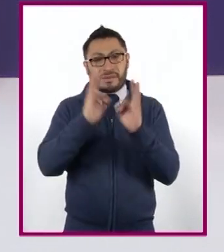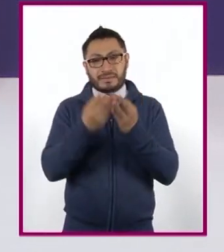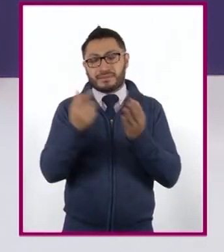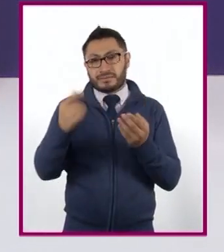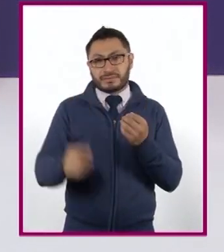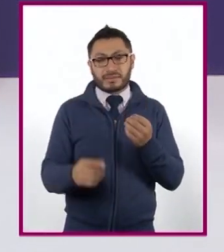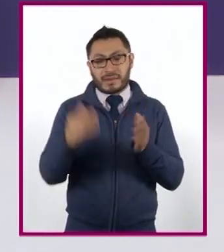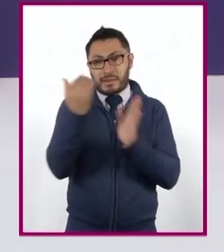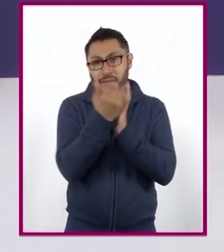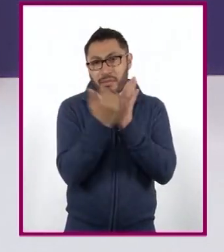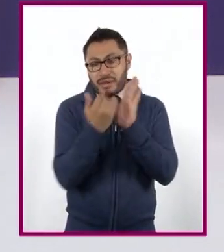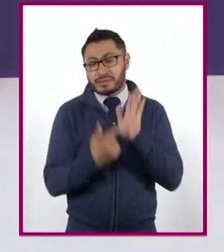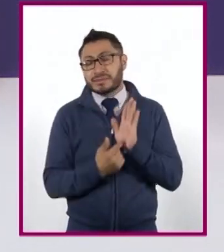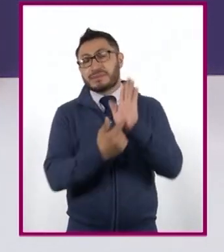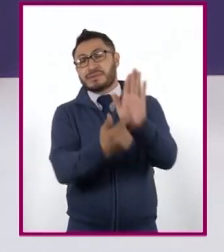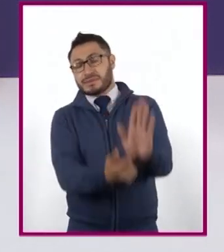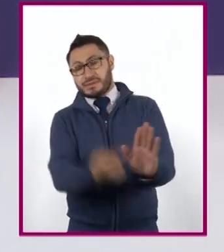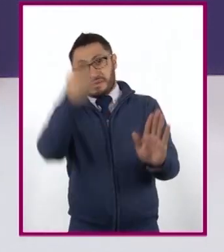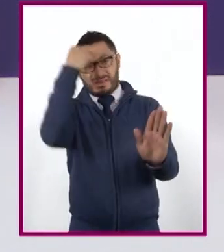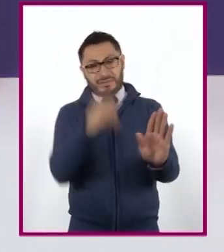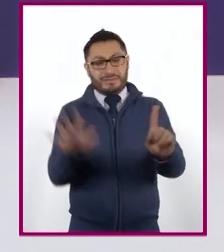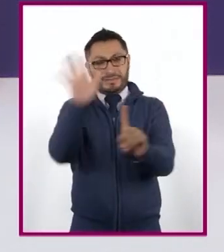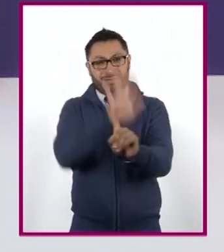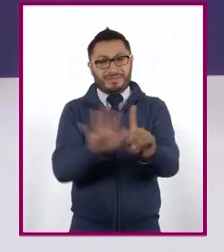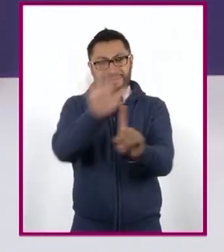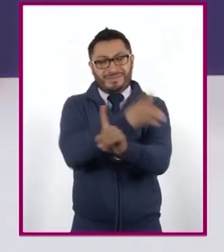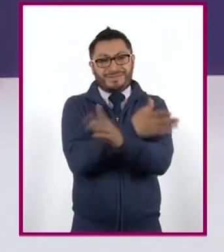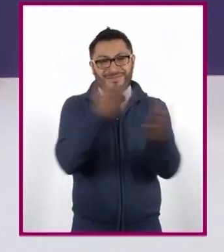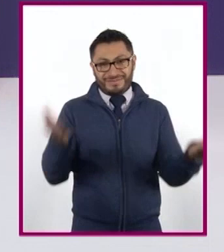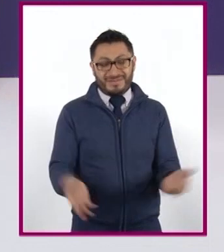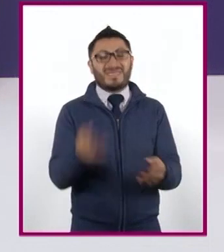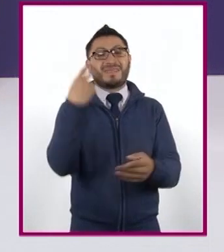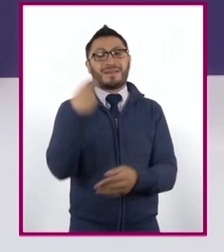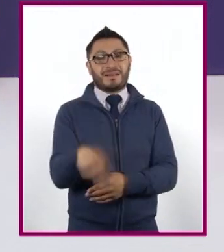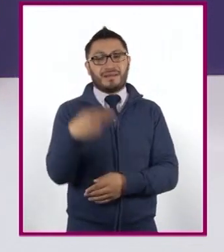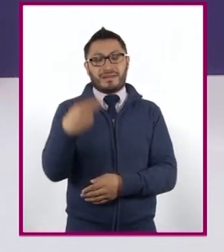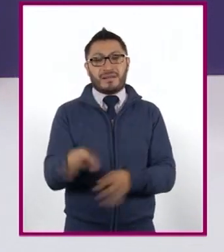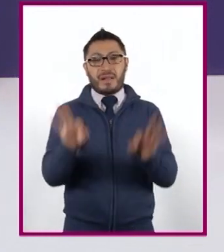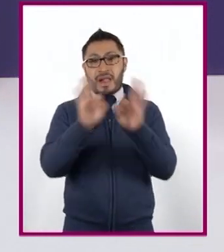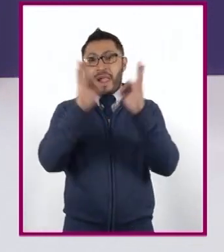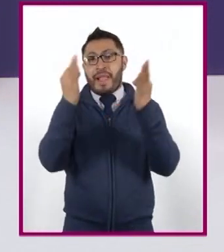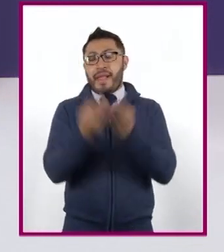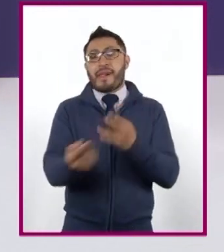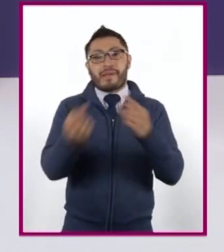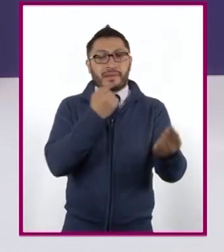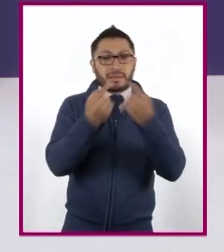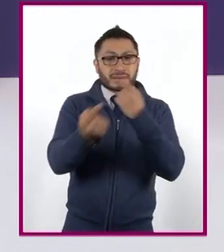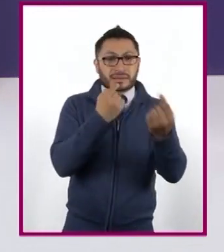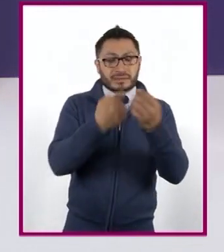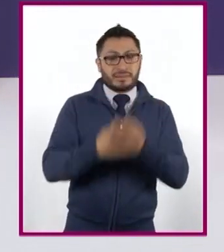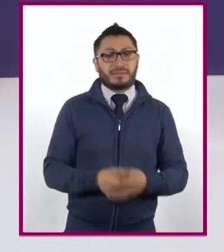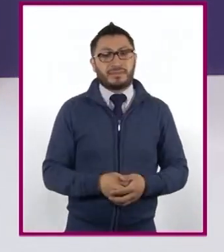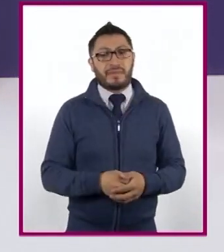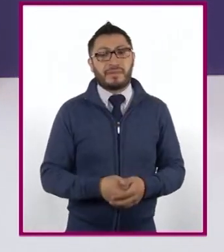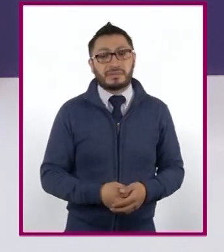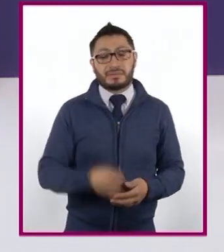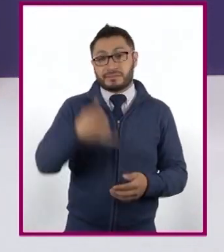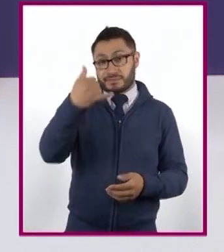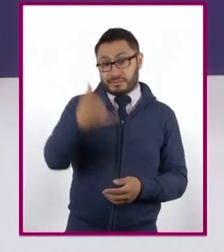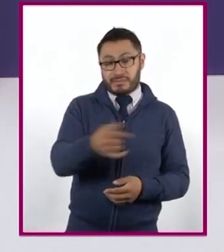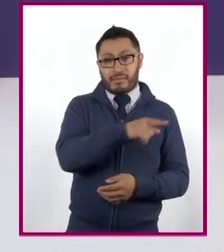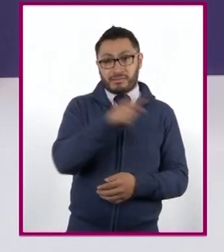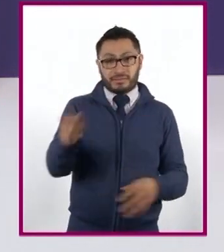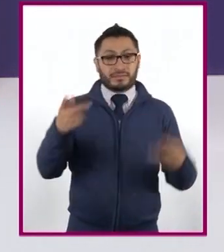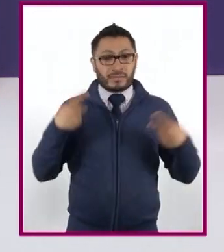argumentos con la finalidad de convencer se les llama estrategias discursivas y que los